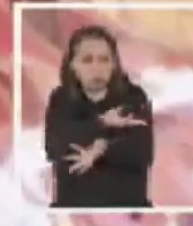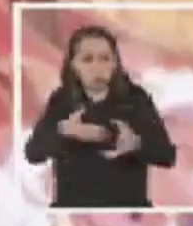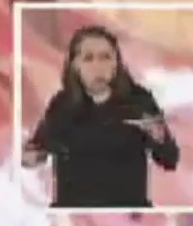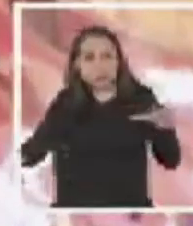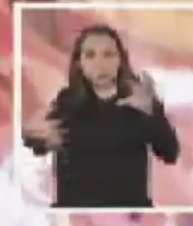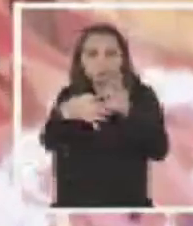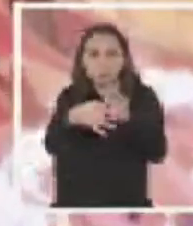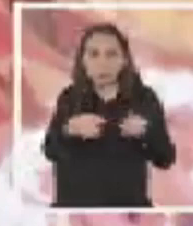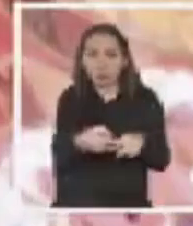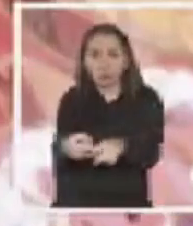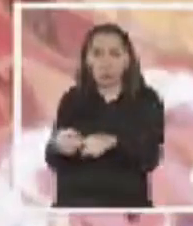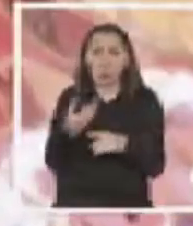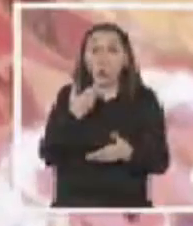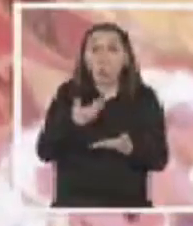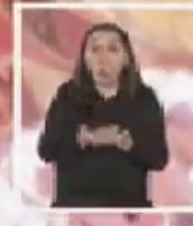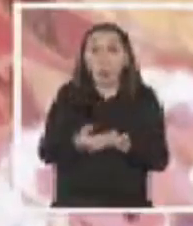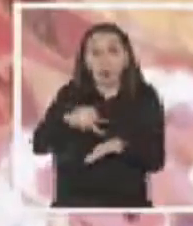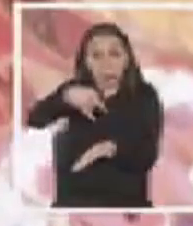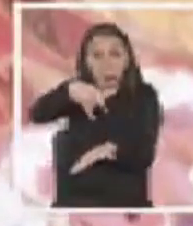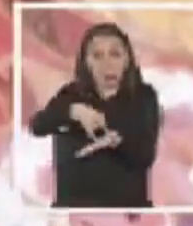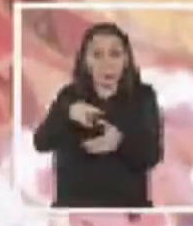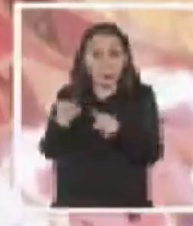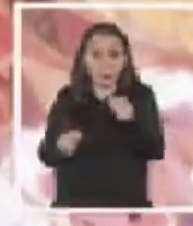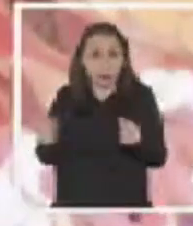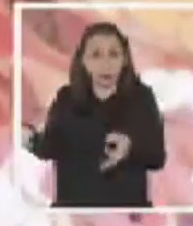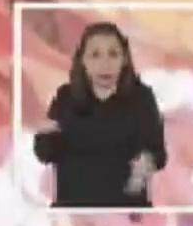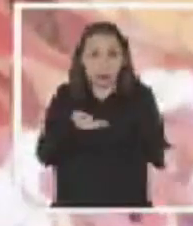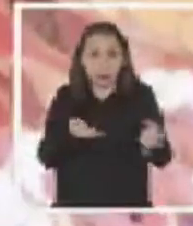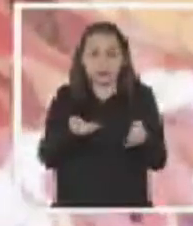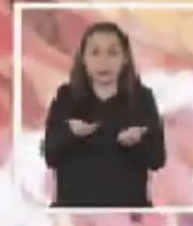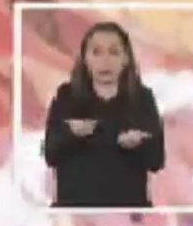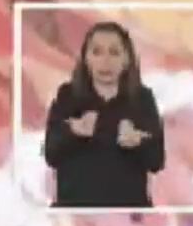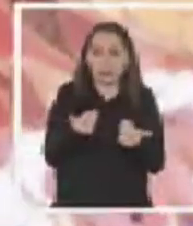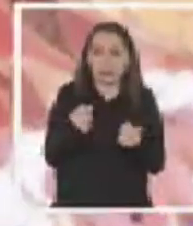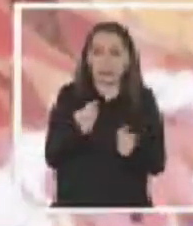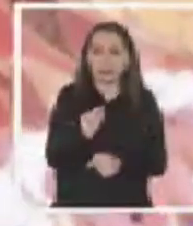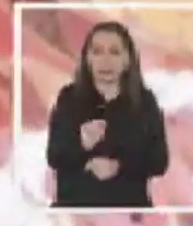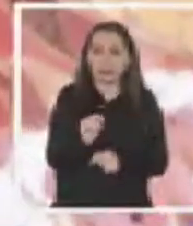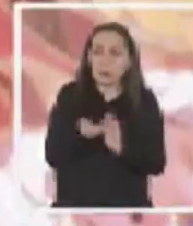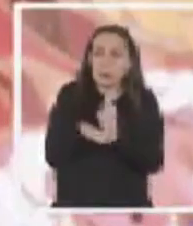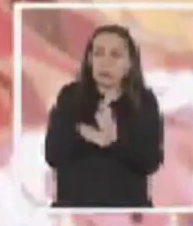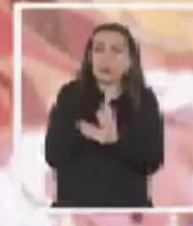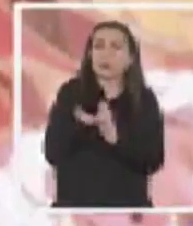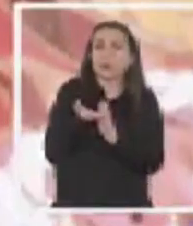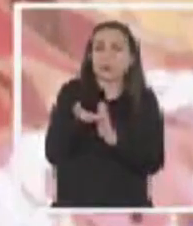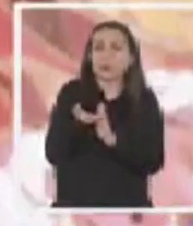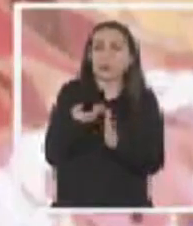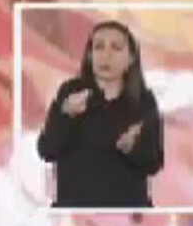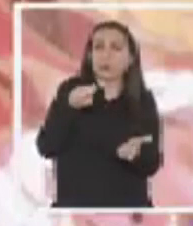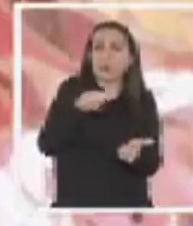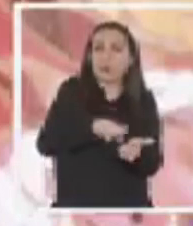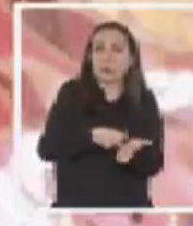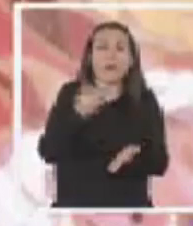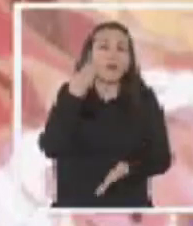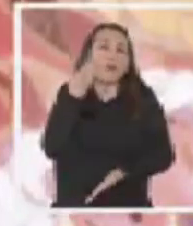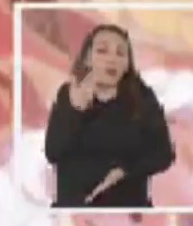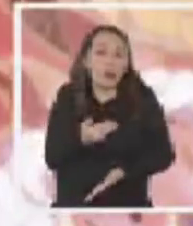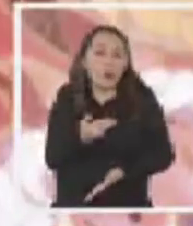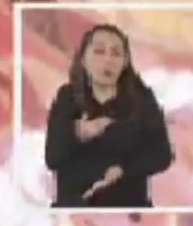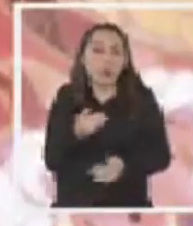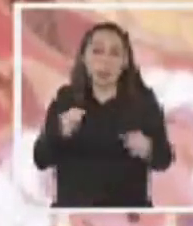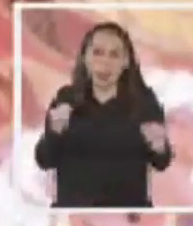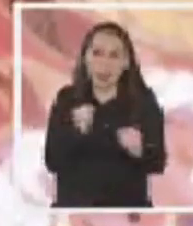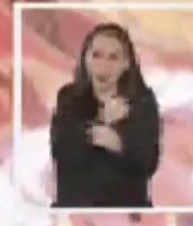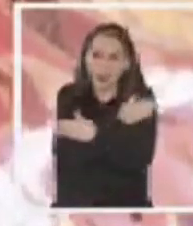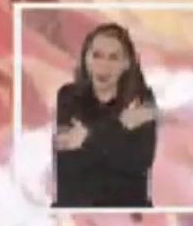y por eso cuando los parlamentarios y parlamentarios nos plantearon la necesidad de aumentar el bono invierno justamente para